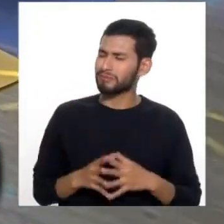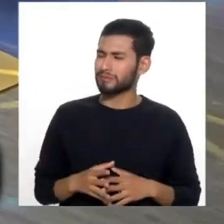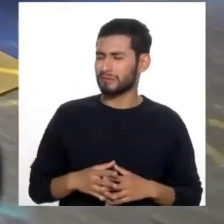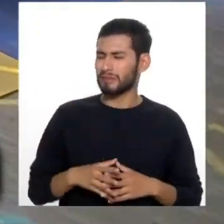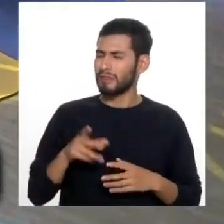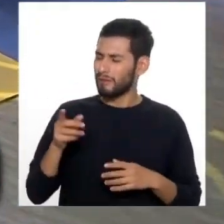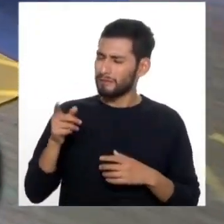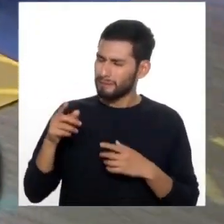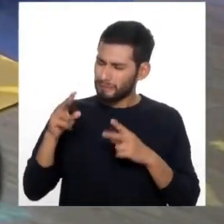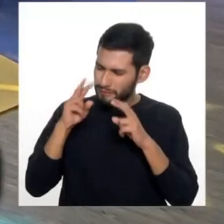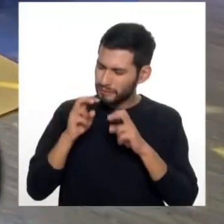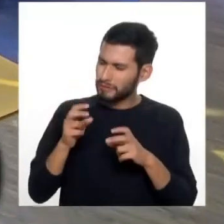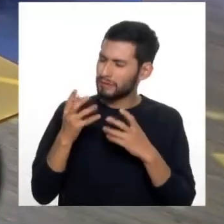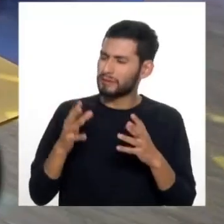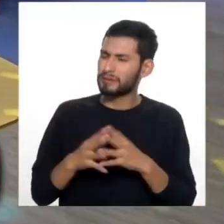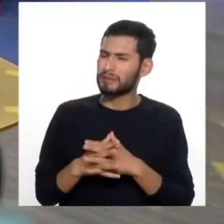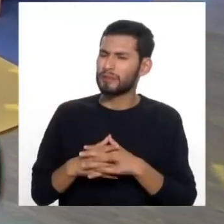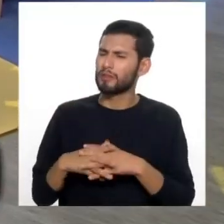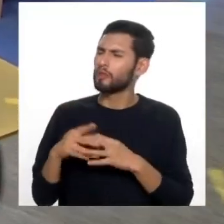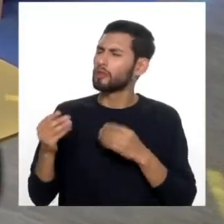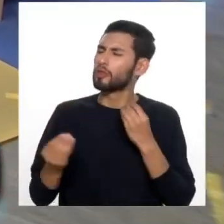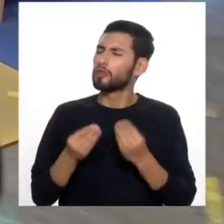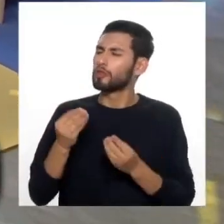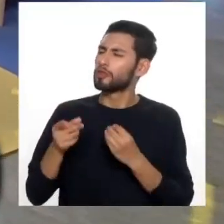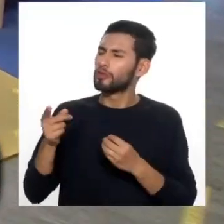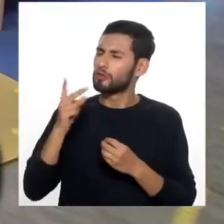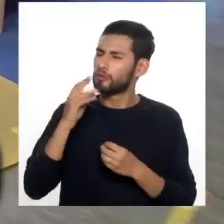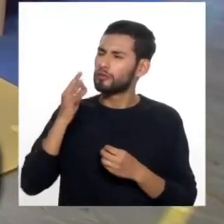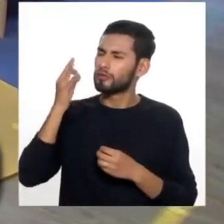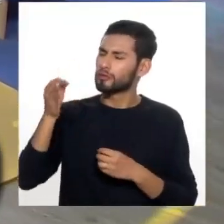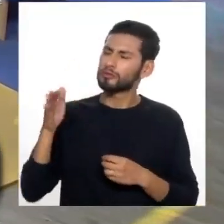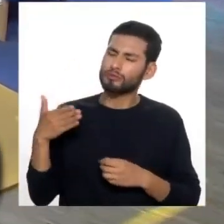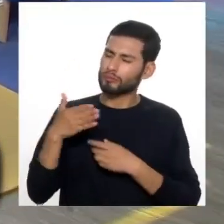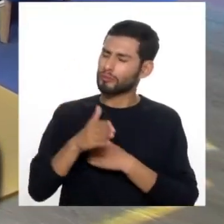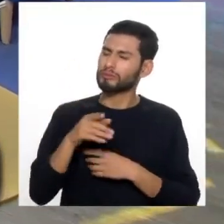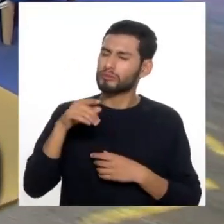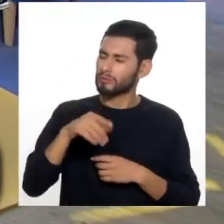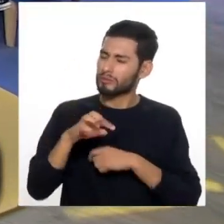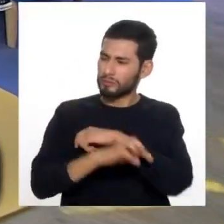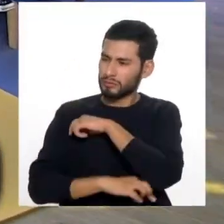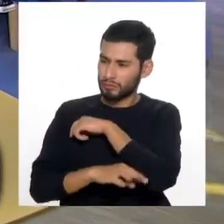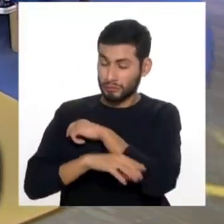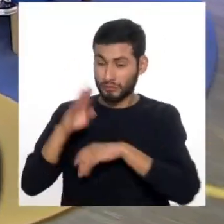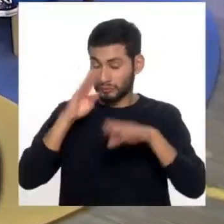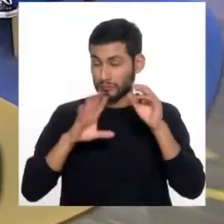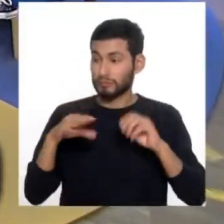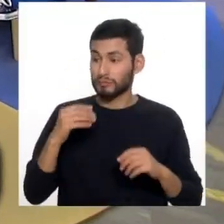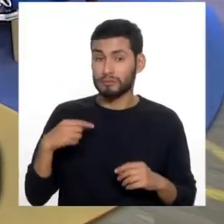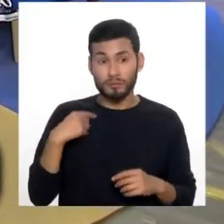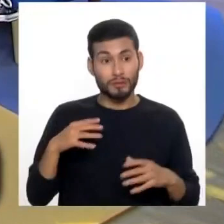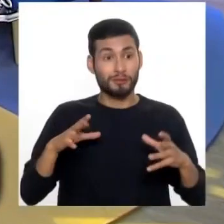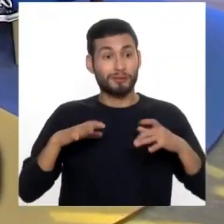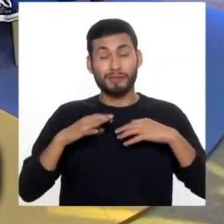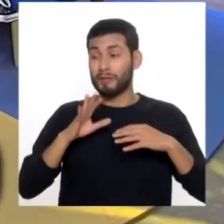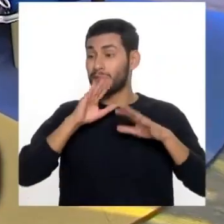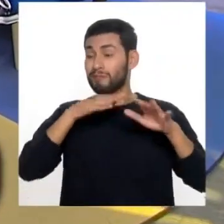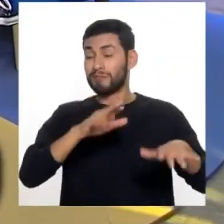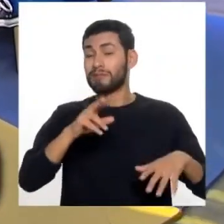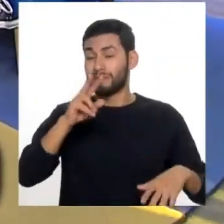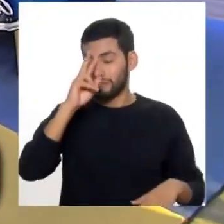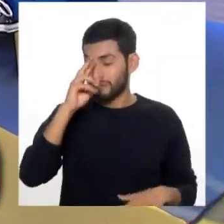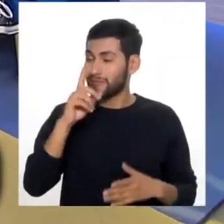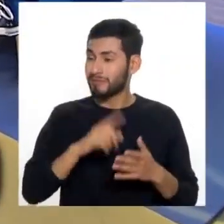el seguimiento, ¿cómo ves el futuro de la pesca en el país? Nos preocupa mucho porque siempre hemos dicho la riqueza del mar peruano